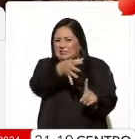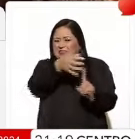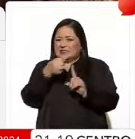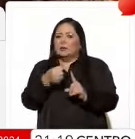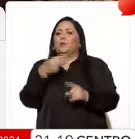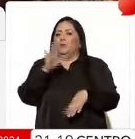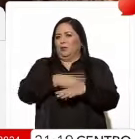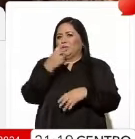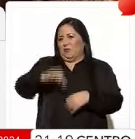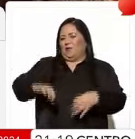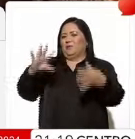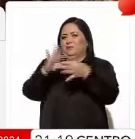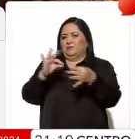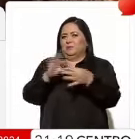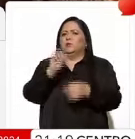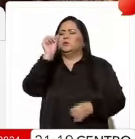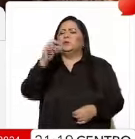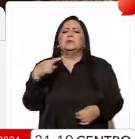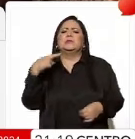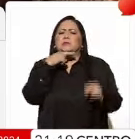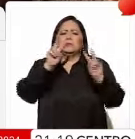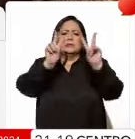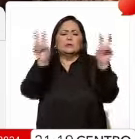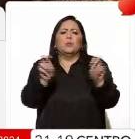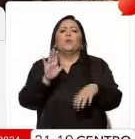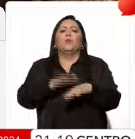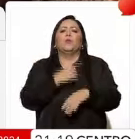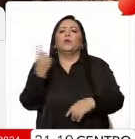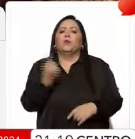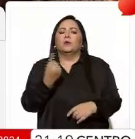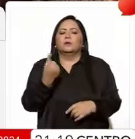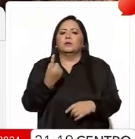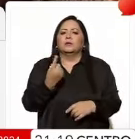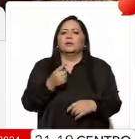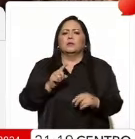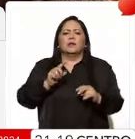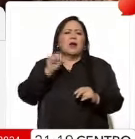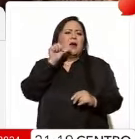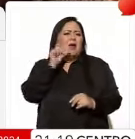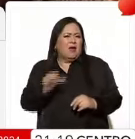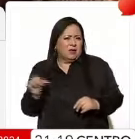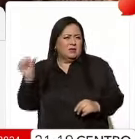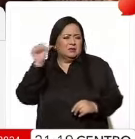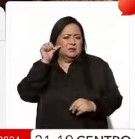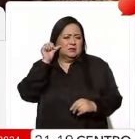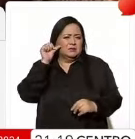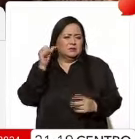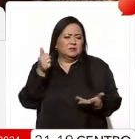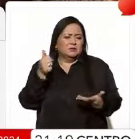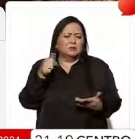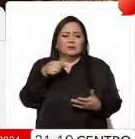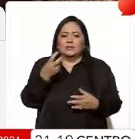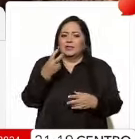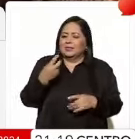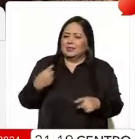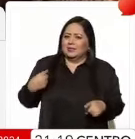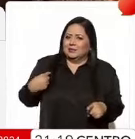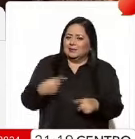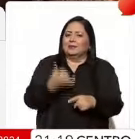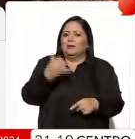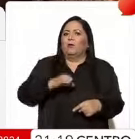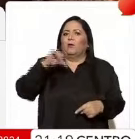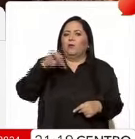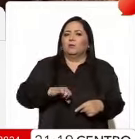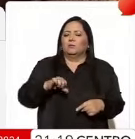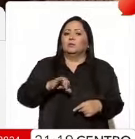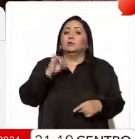eso vamos a ir, pero déjeme hacer rapidísimo un paréntesis, porque sin duda alguna también el tema de ayer, de estos días y de hoy,